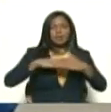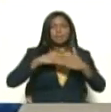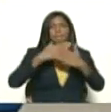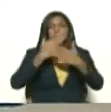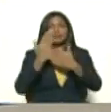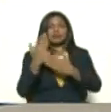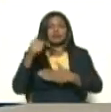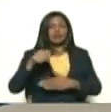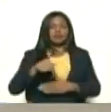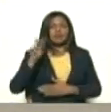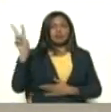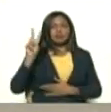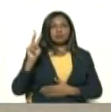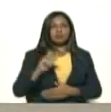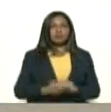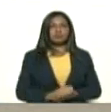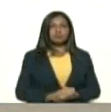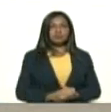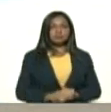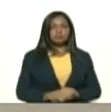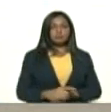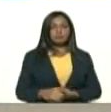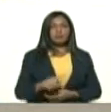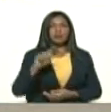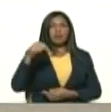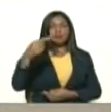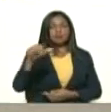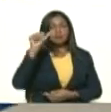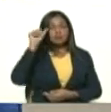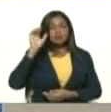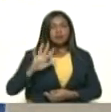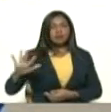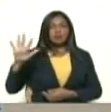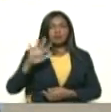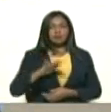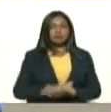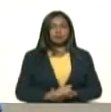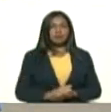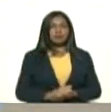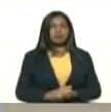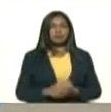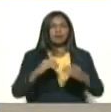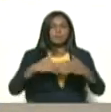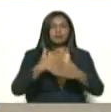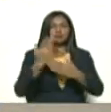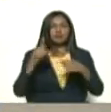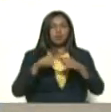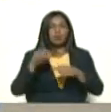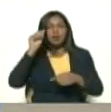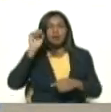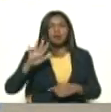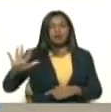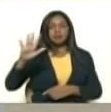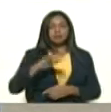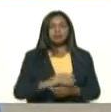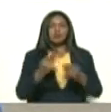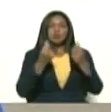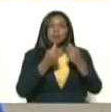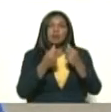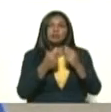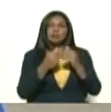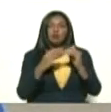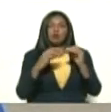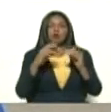de hoy en Venezuela, ya el día en Asia, ya está amaneciendo en Asia, los precios petroleros